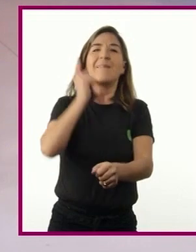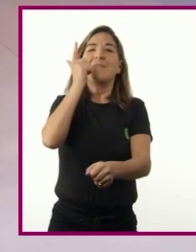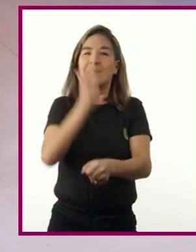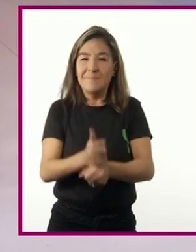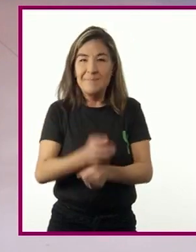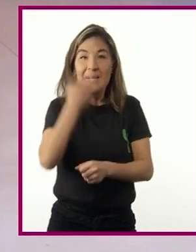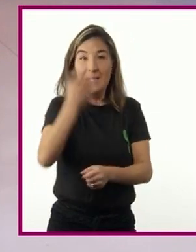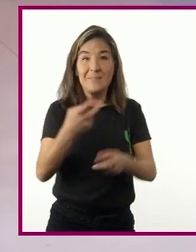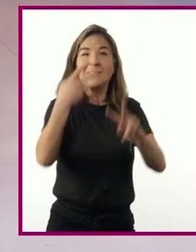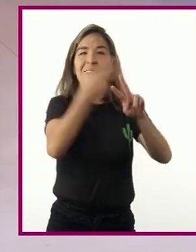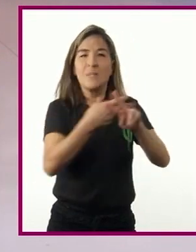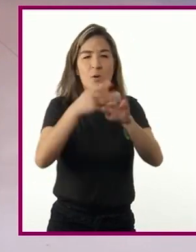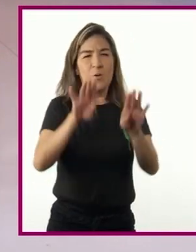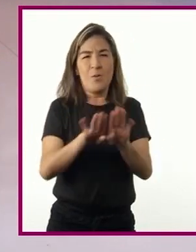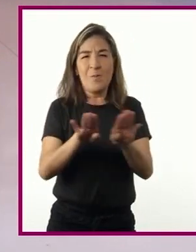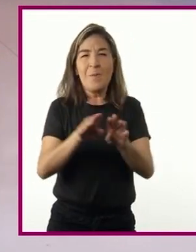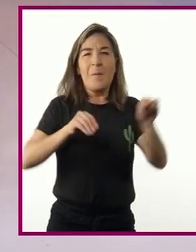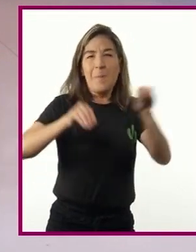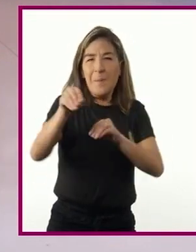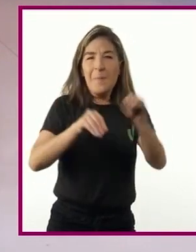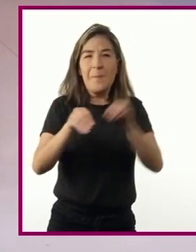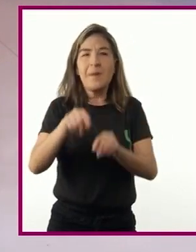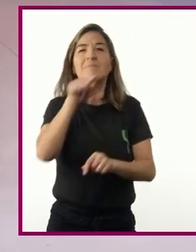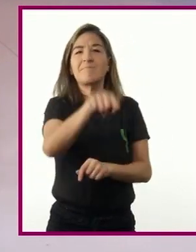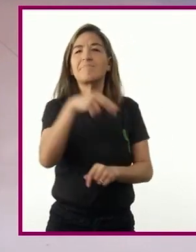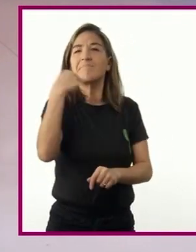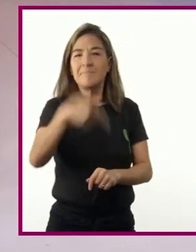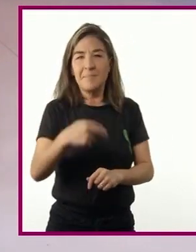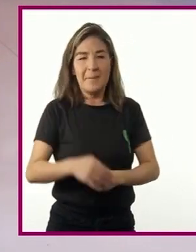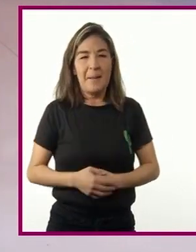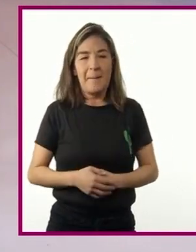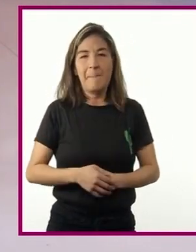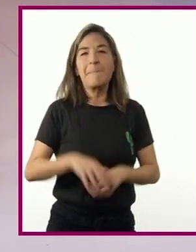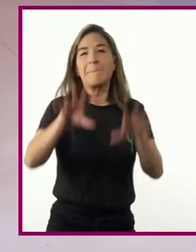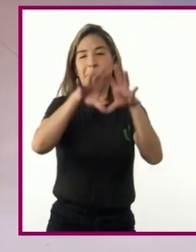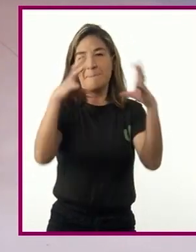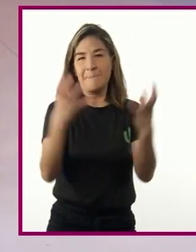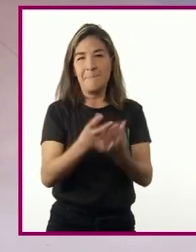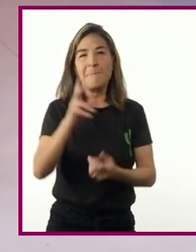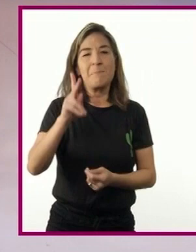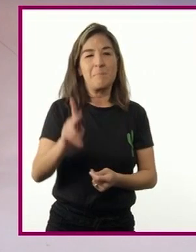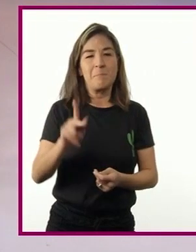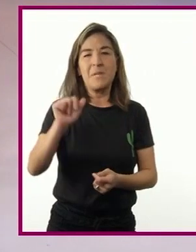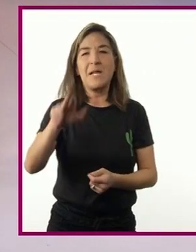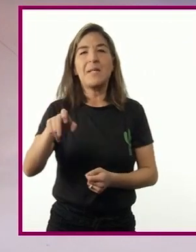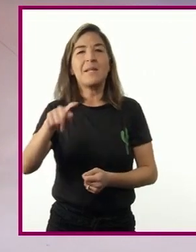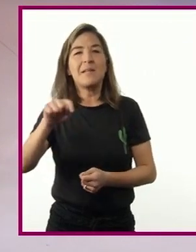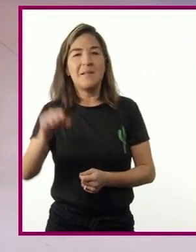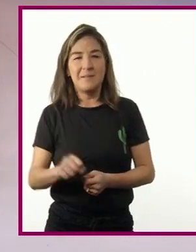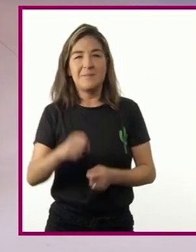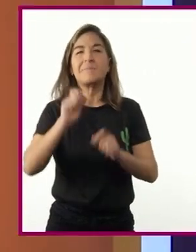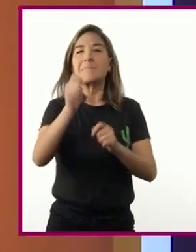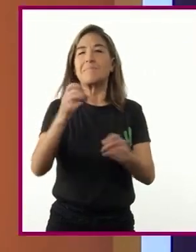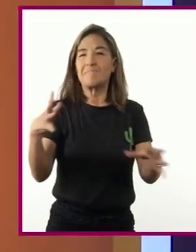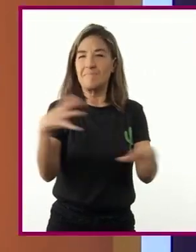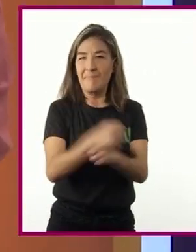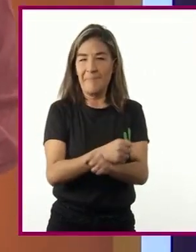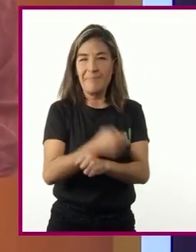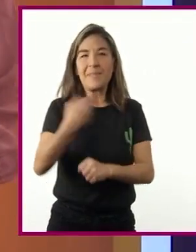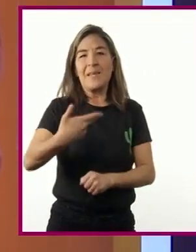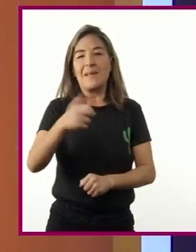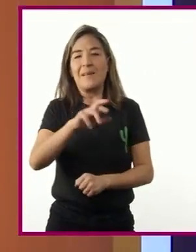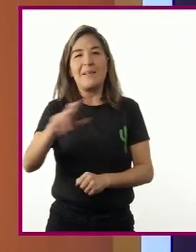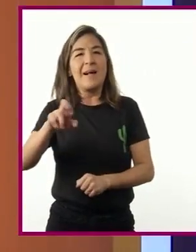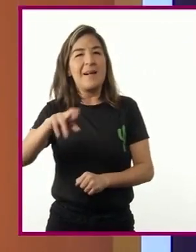a las estrellas inquietas les dieron el nombre de planetas, que significa errantes. Ya